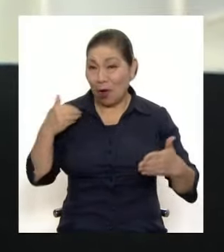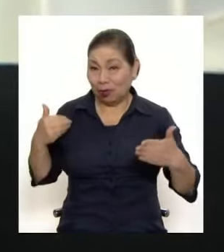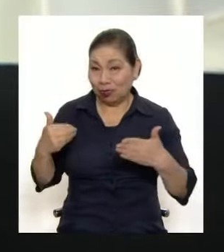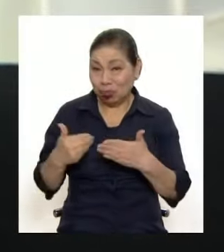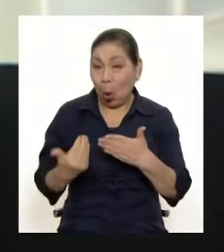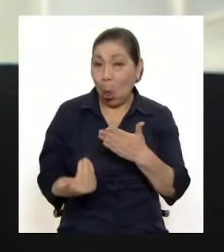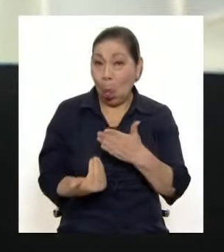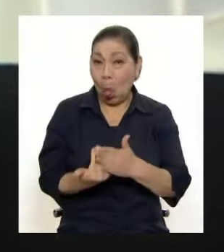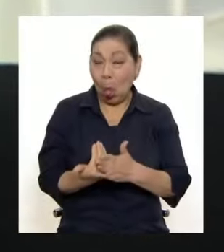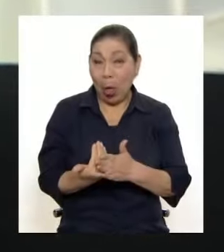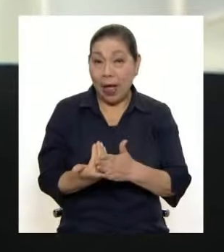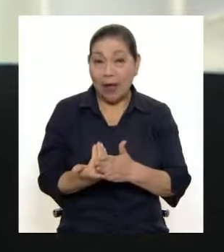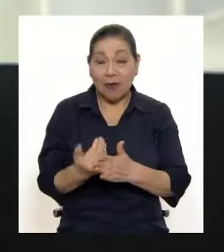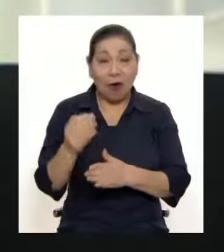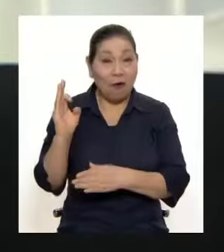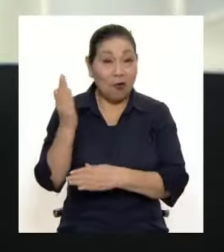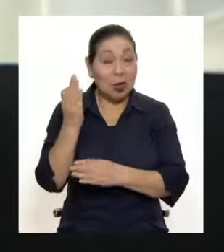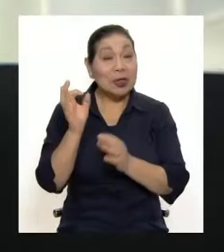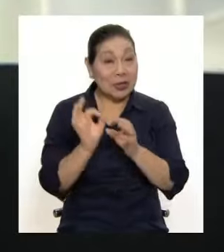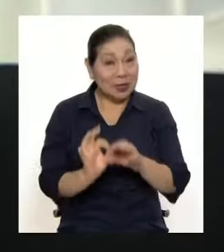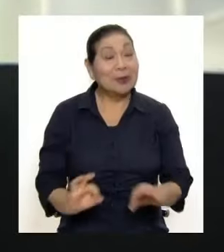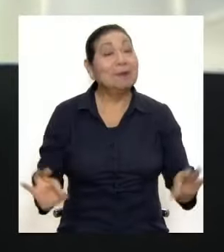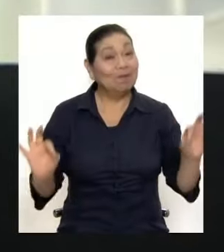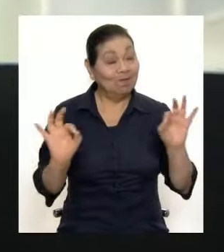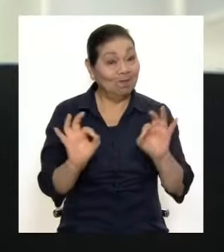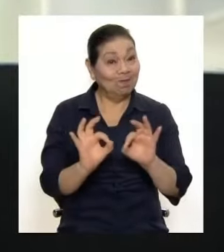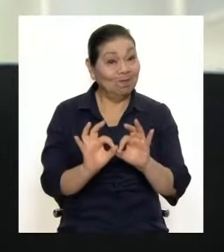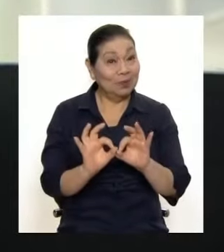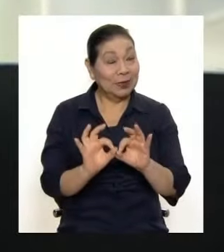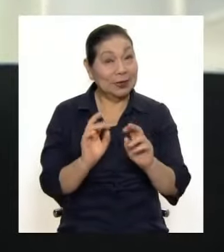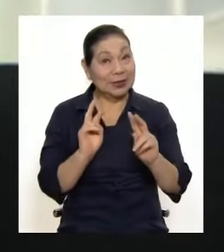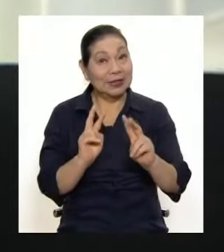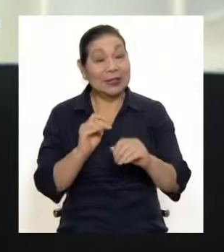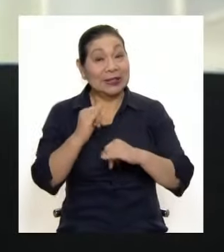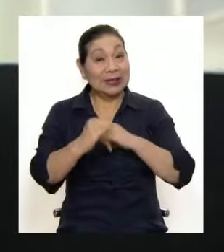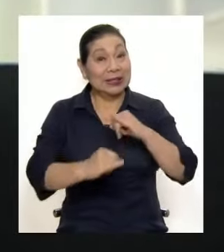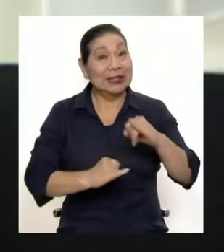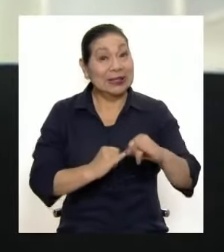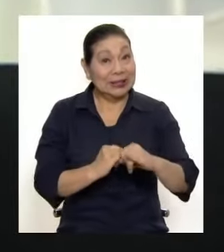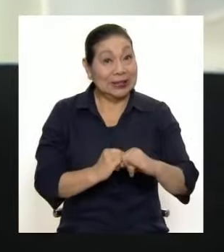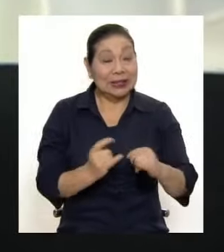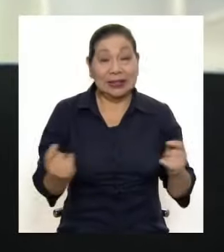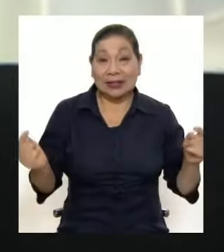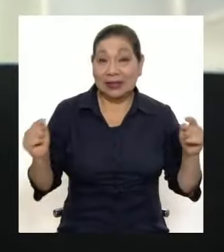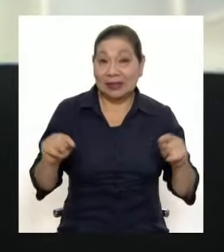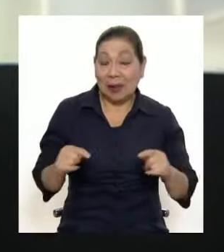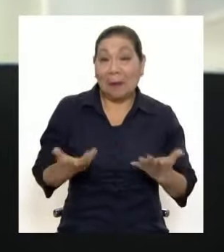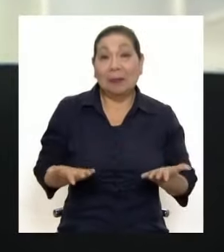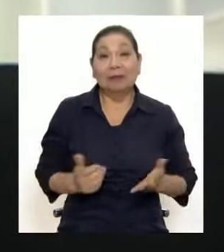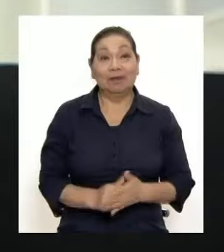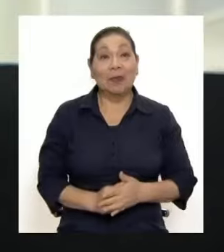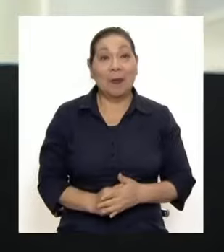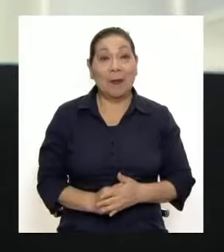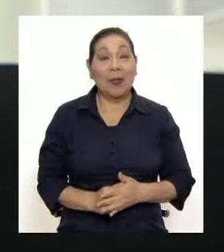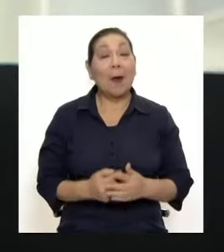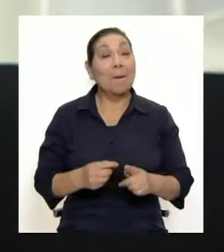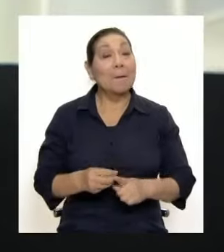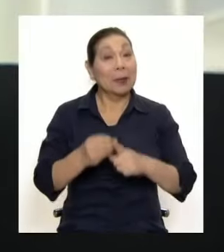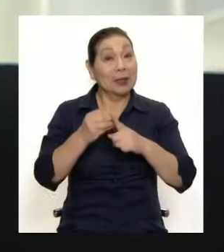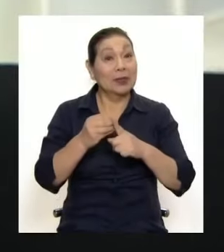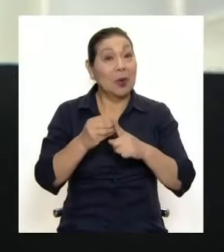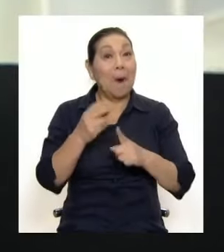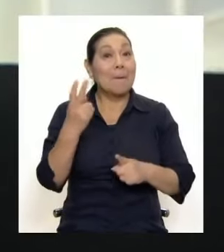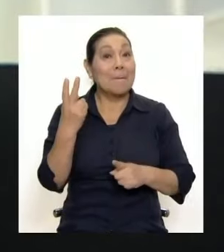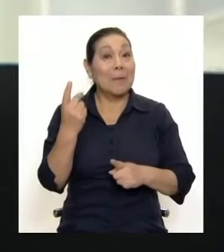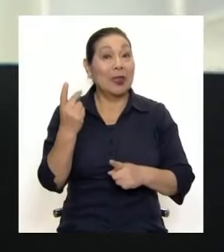inauguración de este foro importante desde la óptica inter nacional están presentes o estarán presentes las principales